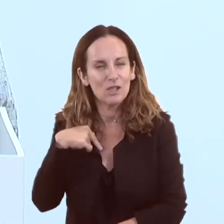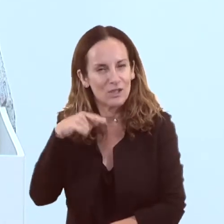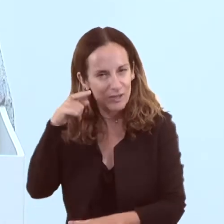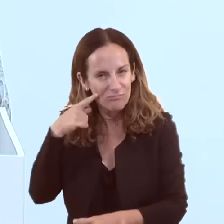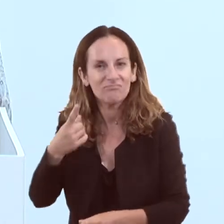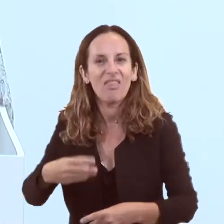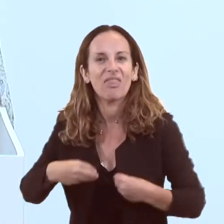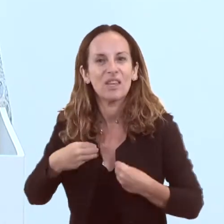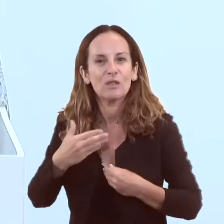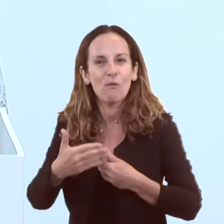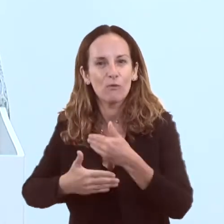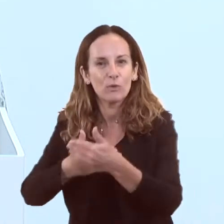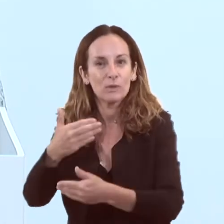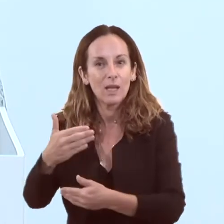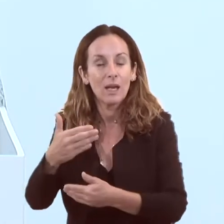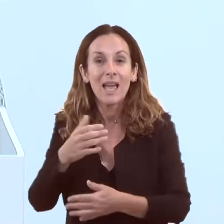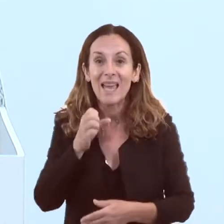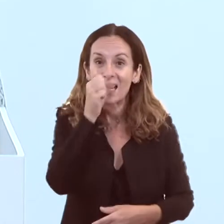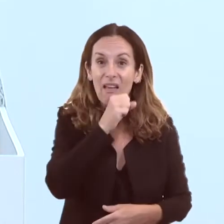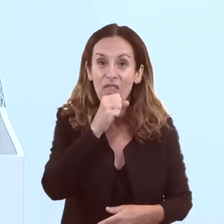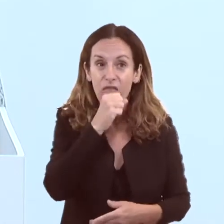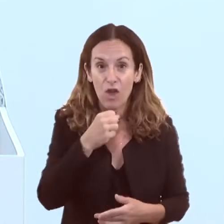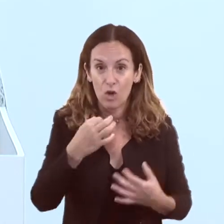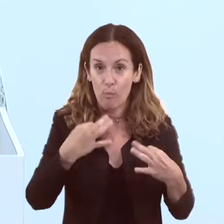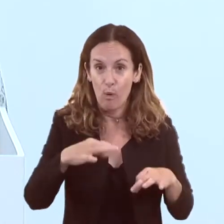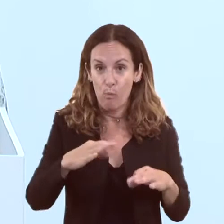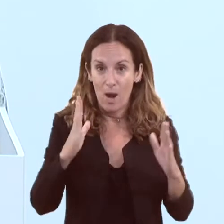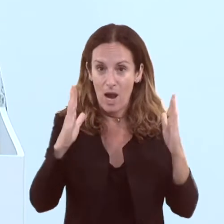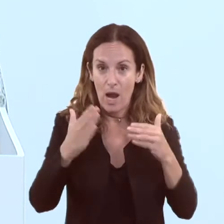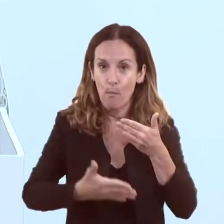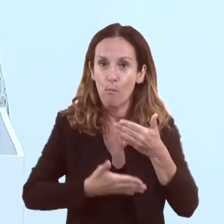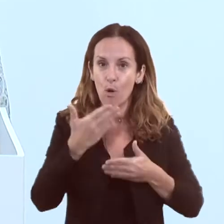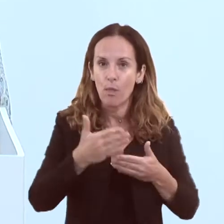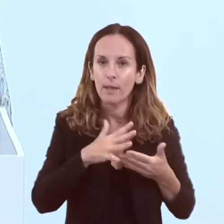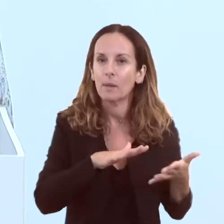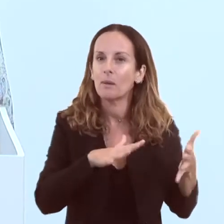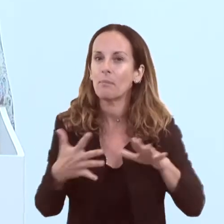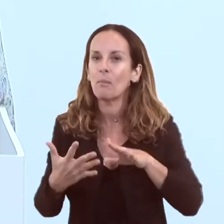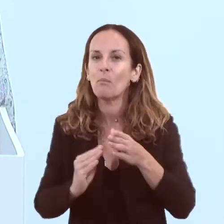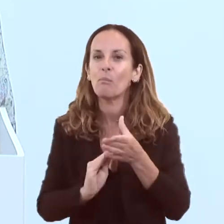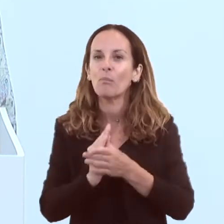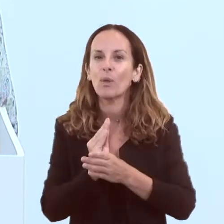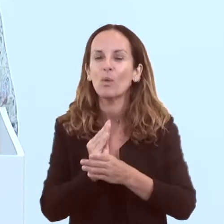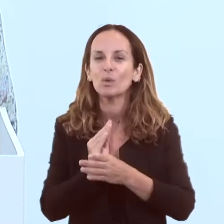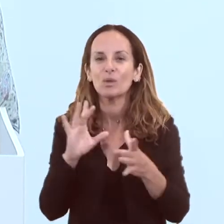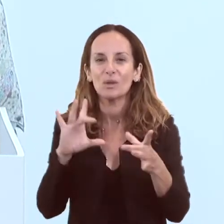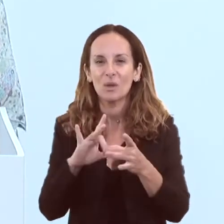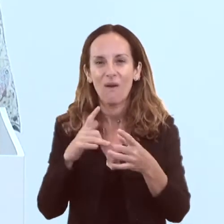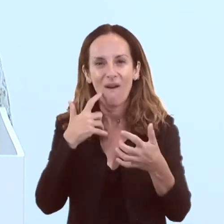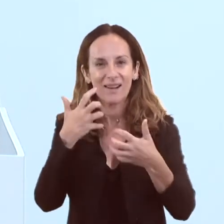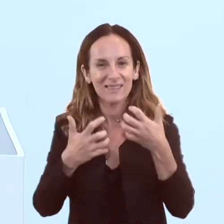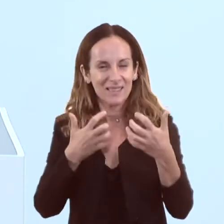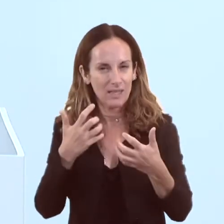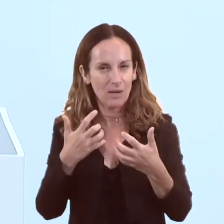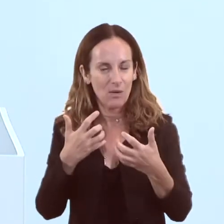el camino de hacer de la canción popular contemporánea un producto artístico que se